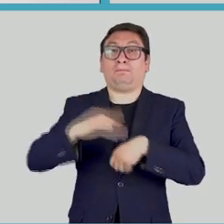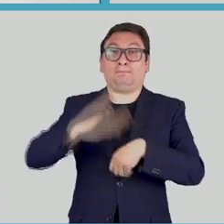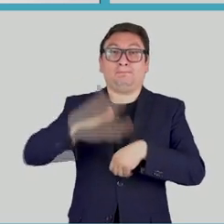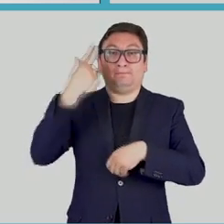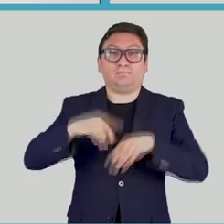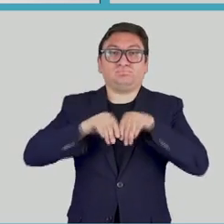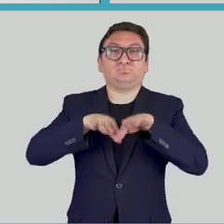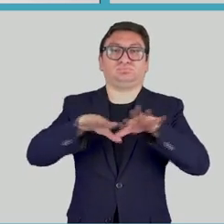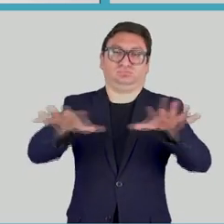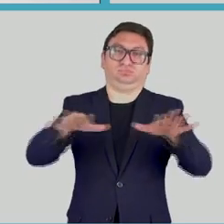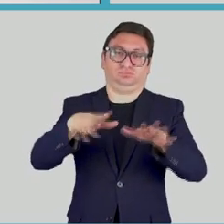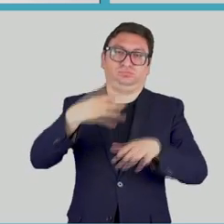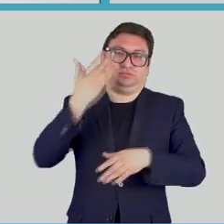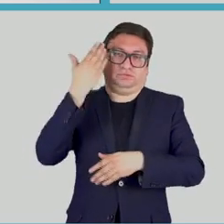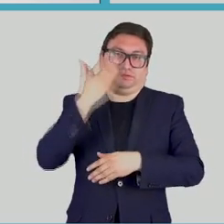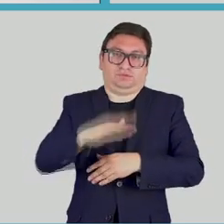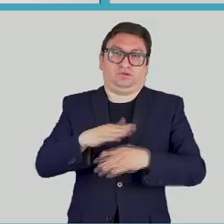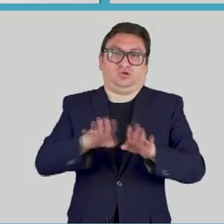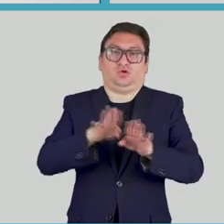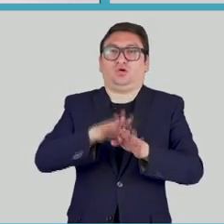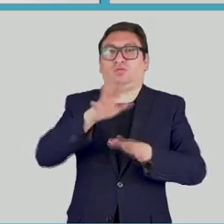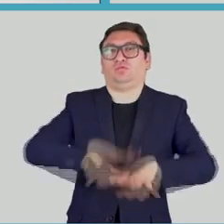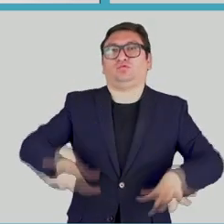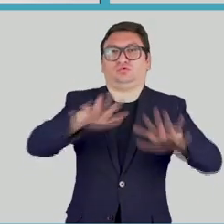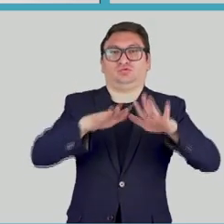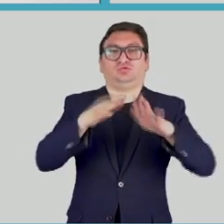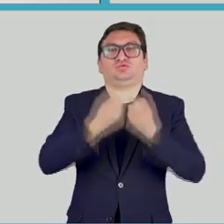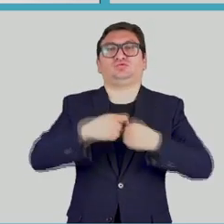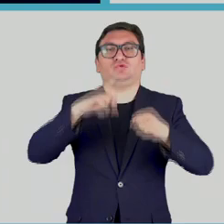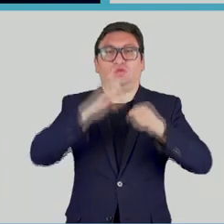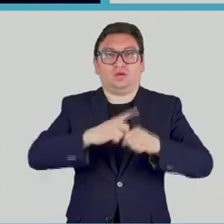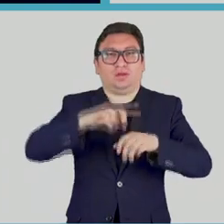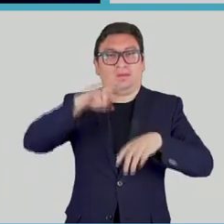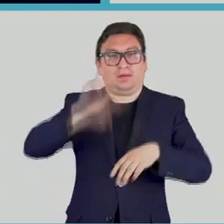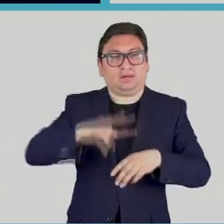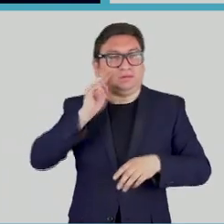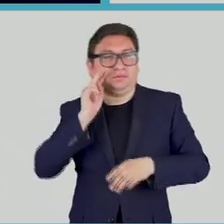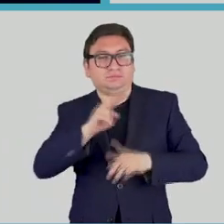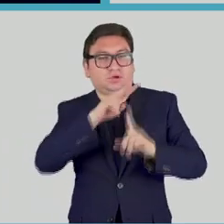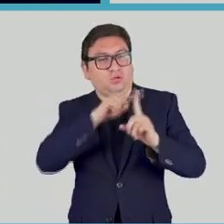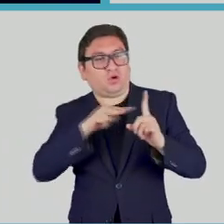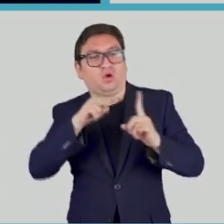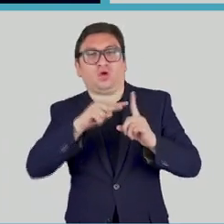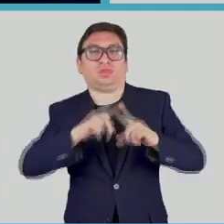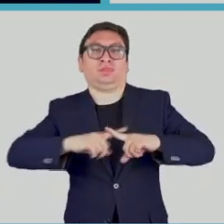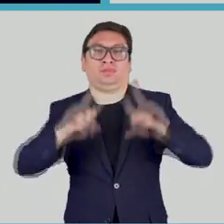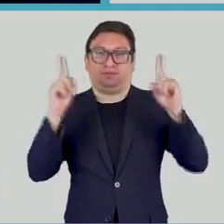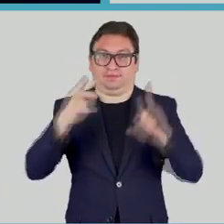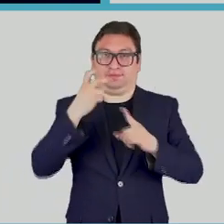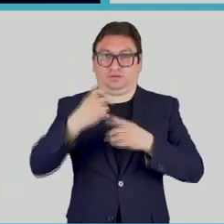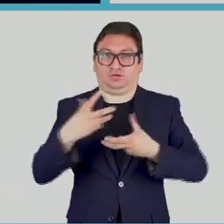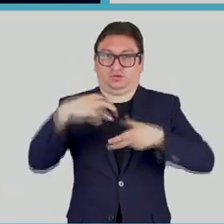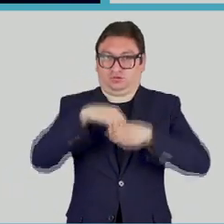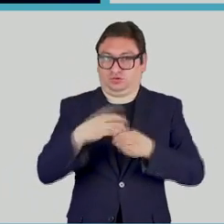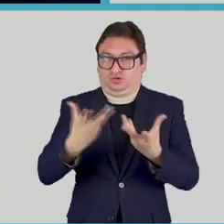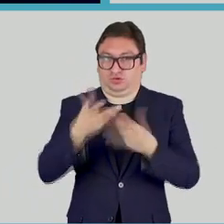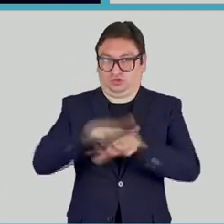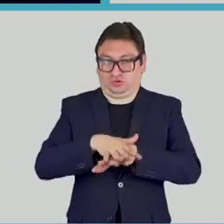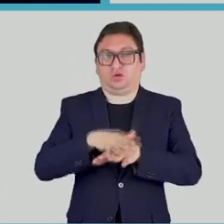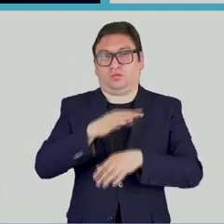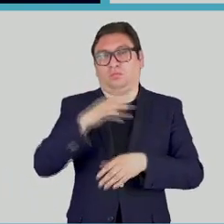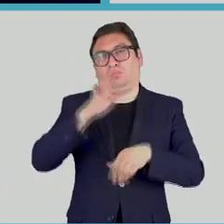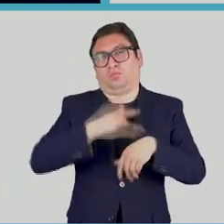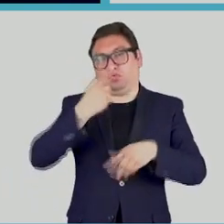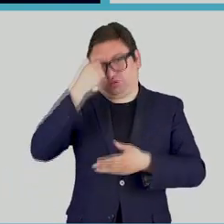aristas desde las cuales se puede percibir la realidad de la sociedad de una perspectiva distinta una perspectiva complementaria Porque además